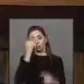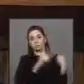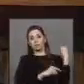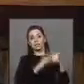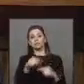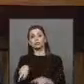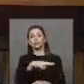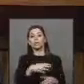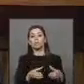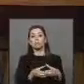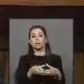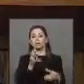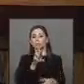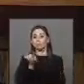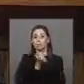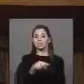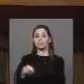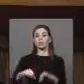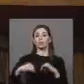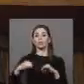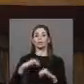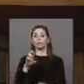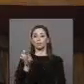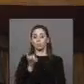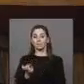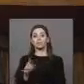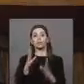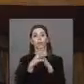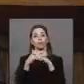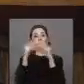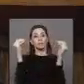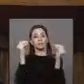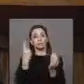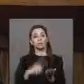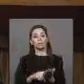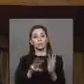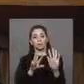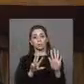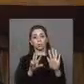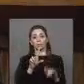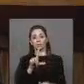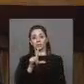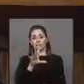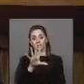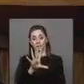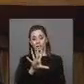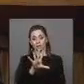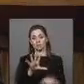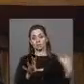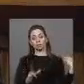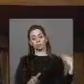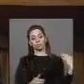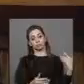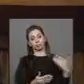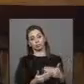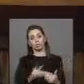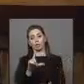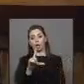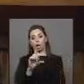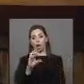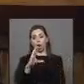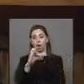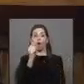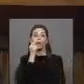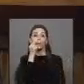de la historia del Partido de la Juventud, desde su desaparición en el año 1975 y de ahí en adelante, Lorca se